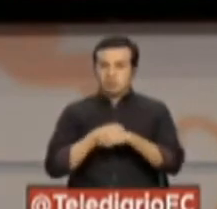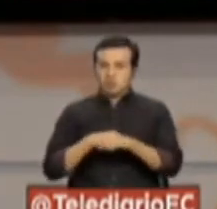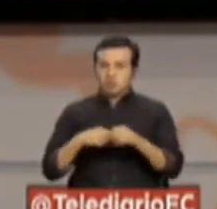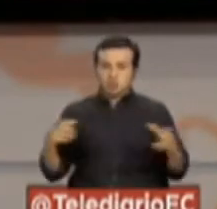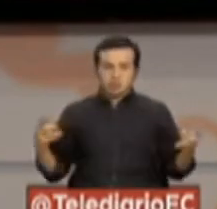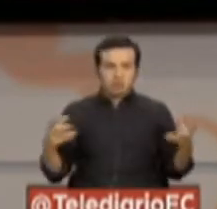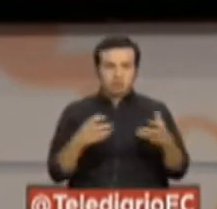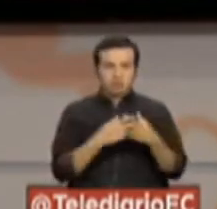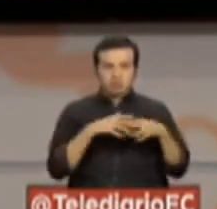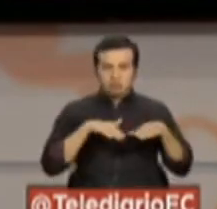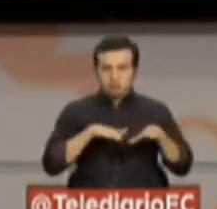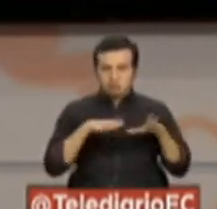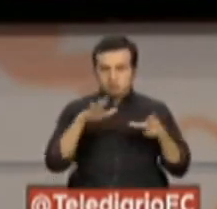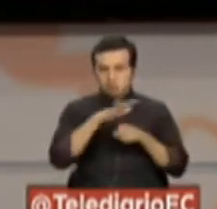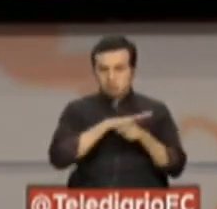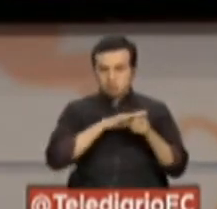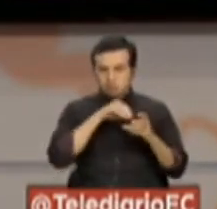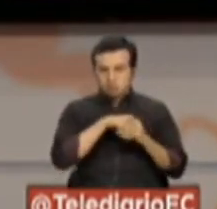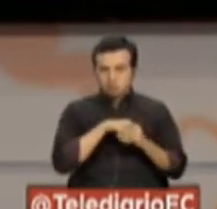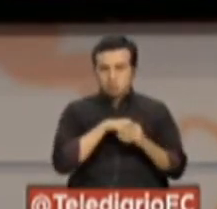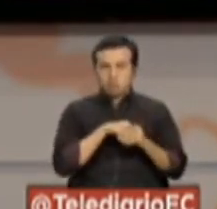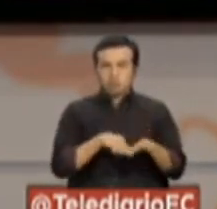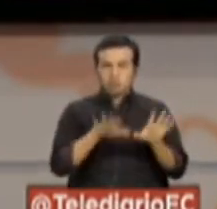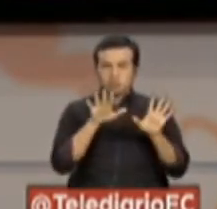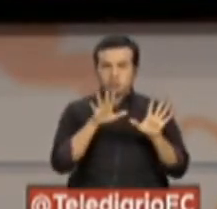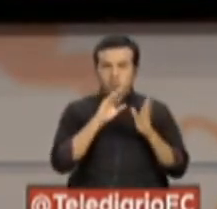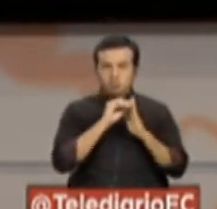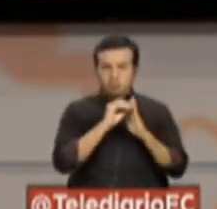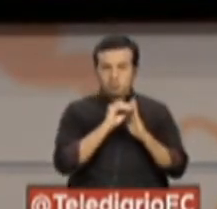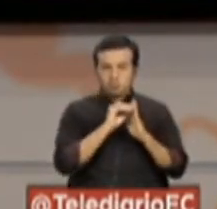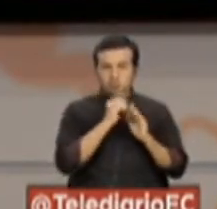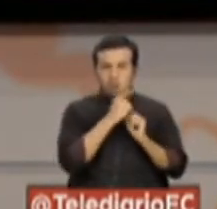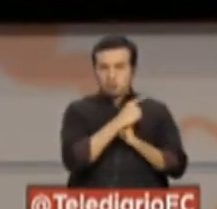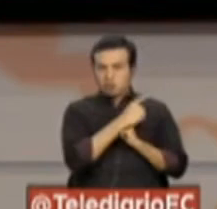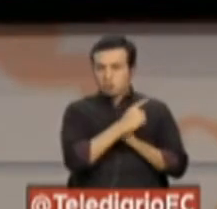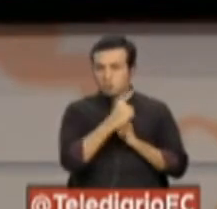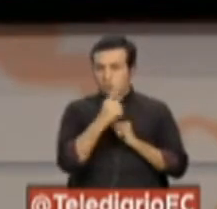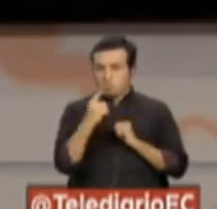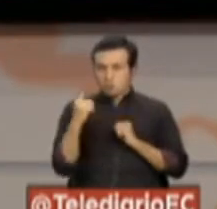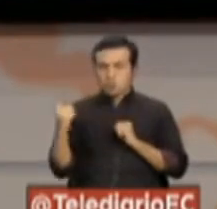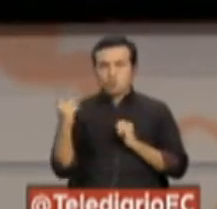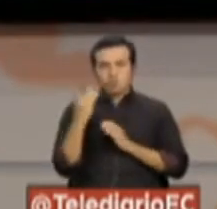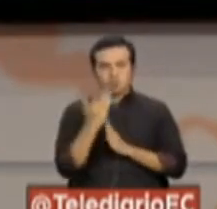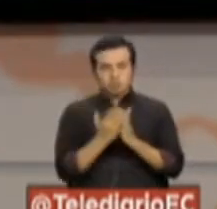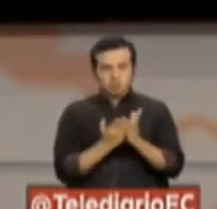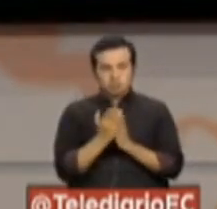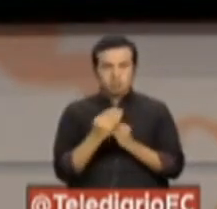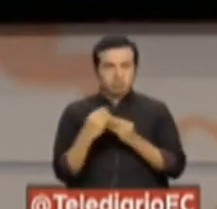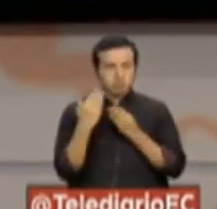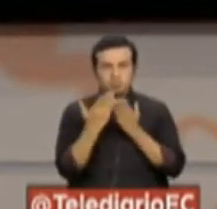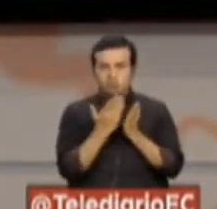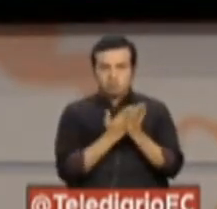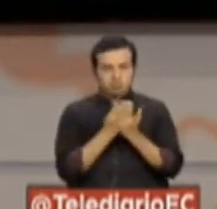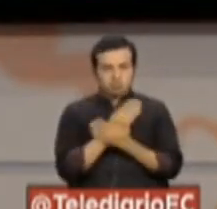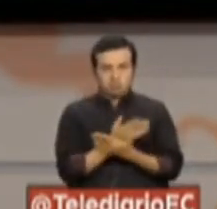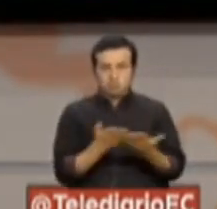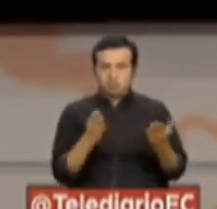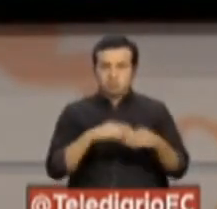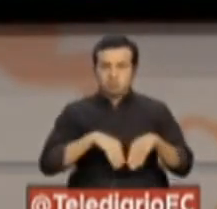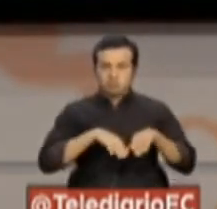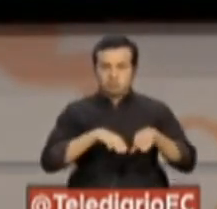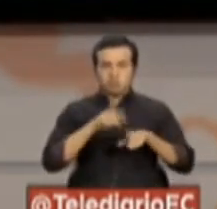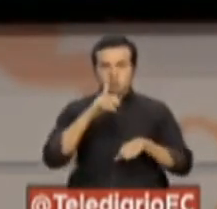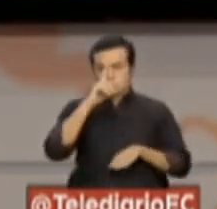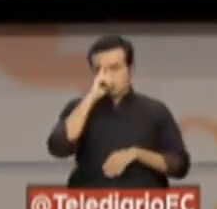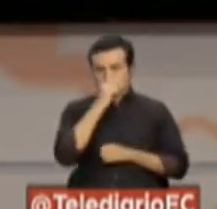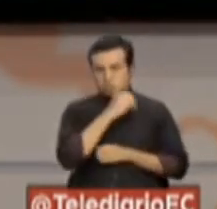confecciones. Esos 10 talleres de confecciones tienen un RUC y una personería jurídica. Desde ahí dan servicios y proveen de servicios textiles al